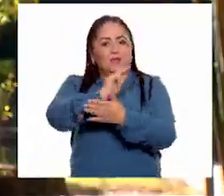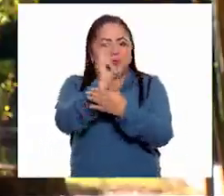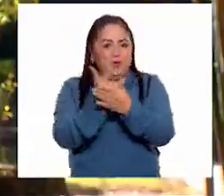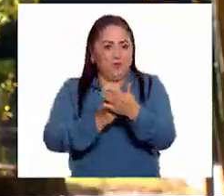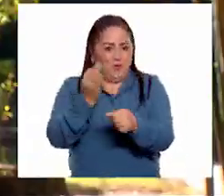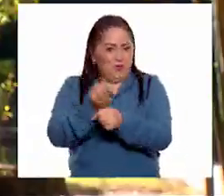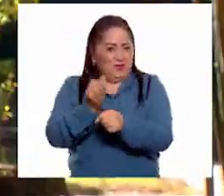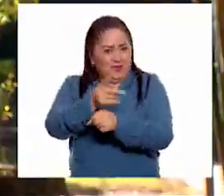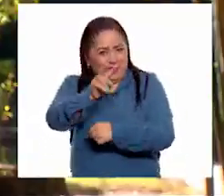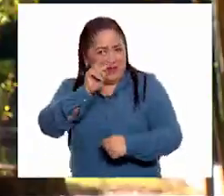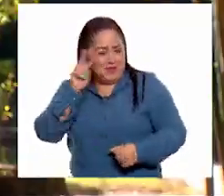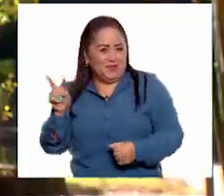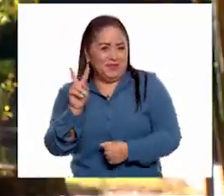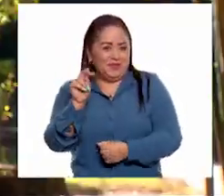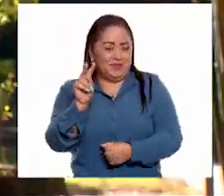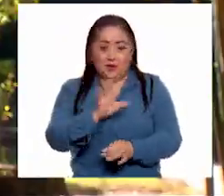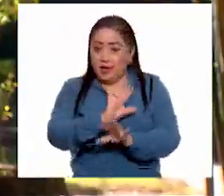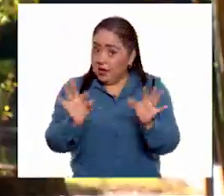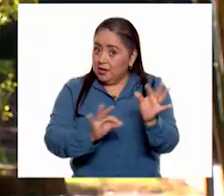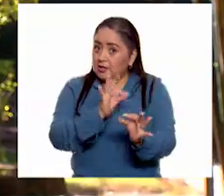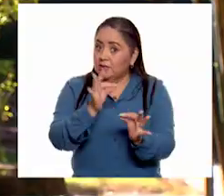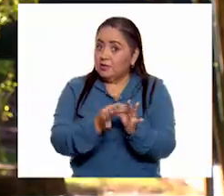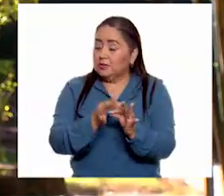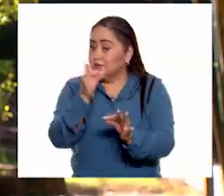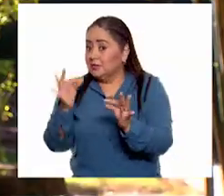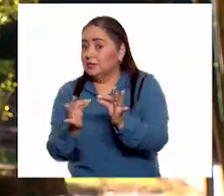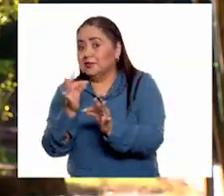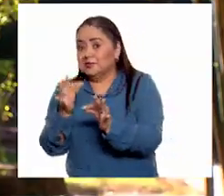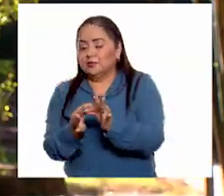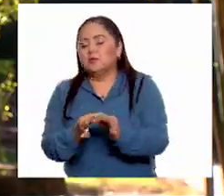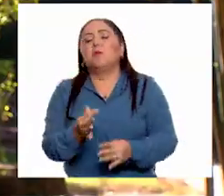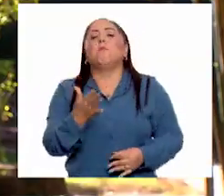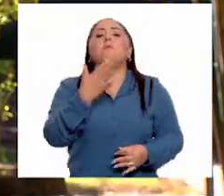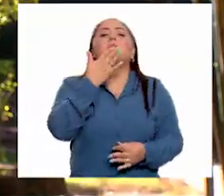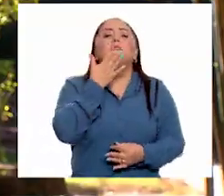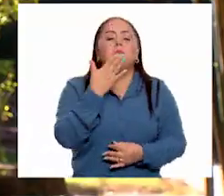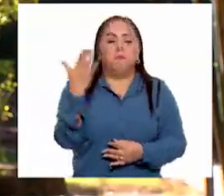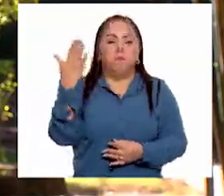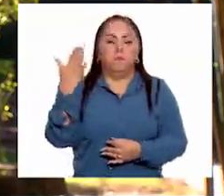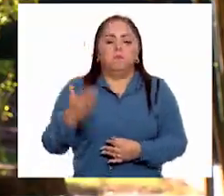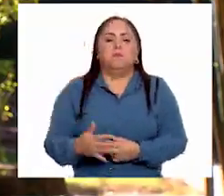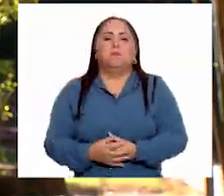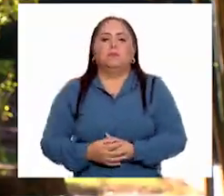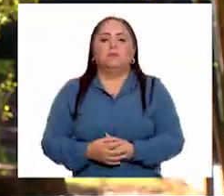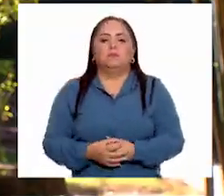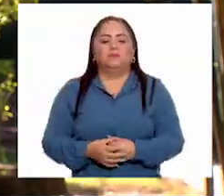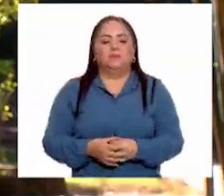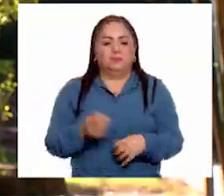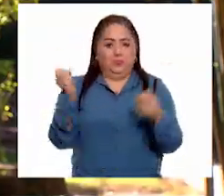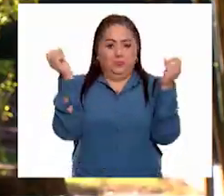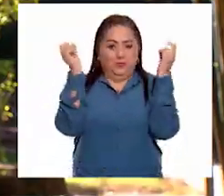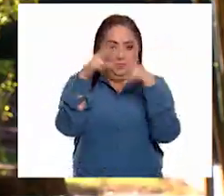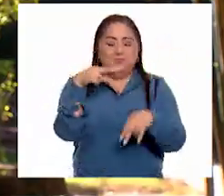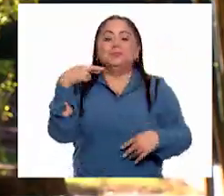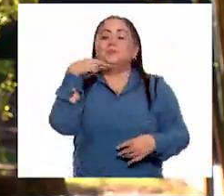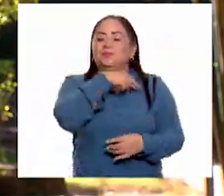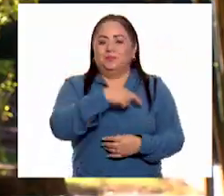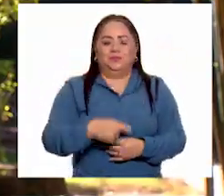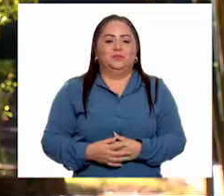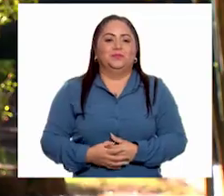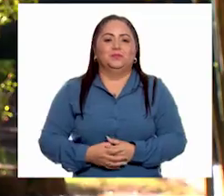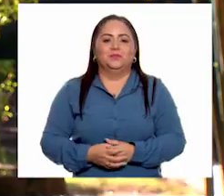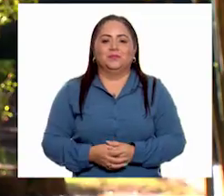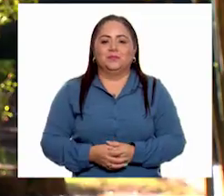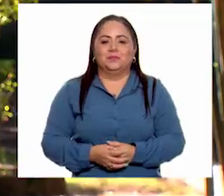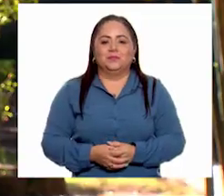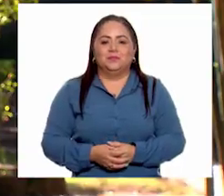seguir con el programa de hoy. ¿Listas? ¿Listos? ¡Muy bien! ¡Nos vemos